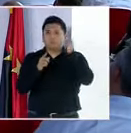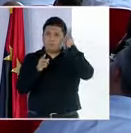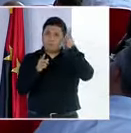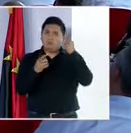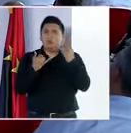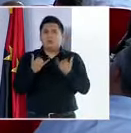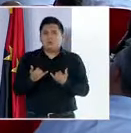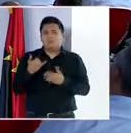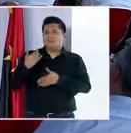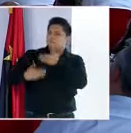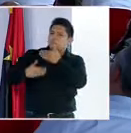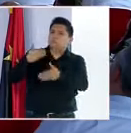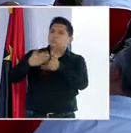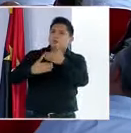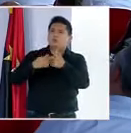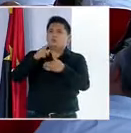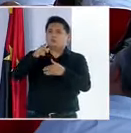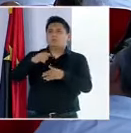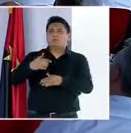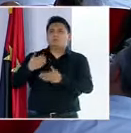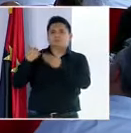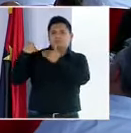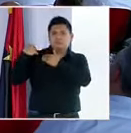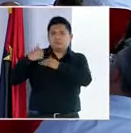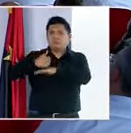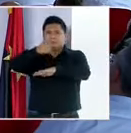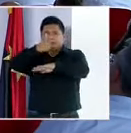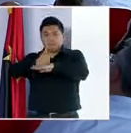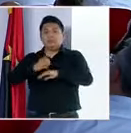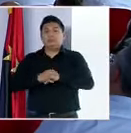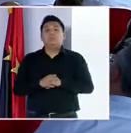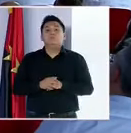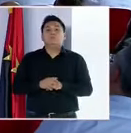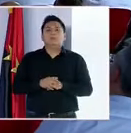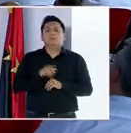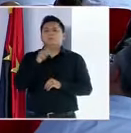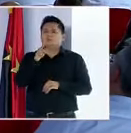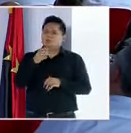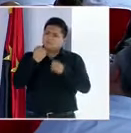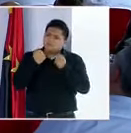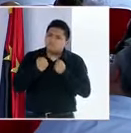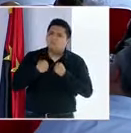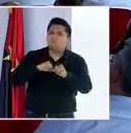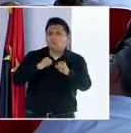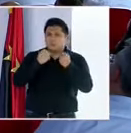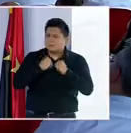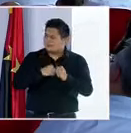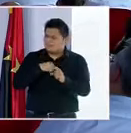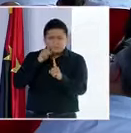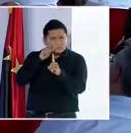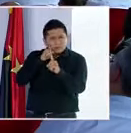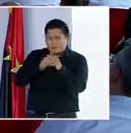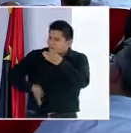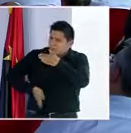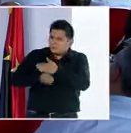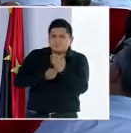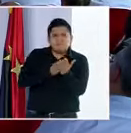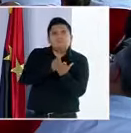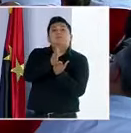en este proceso como directivo de la misma, por el esfuerzo, la dedicación y la constancia